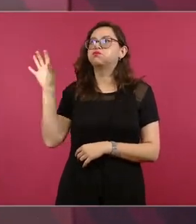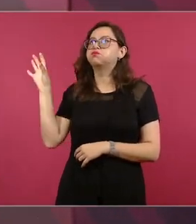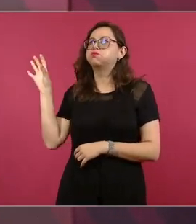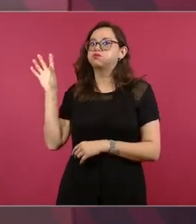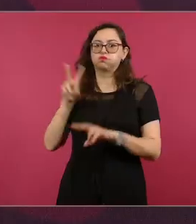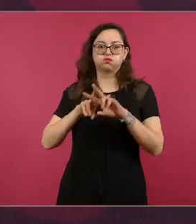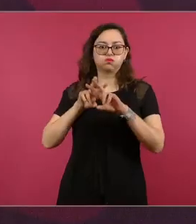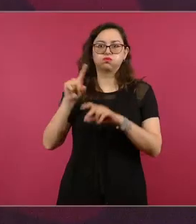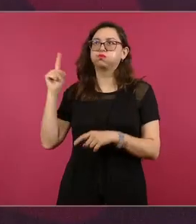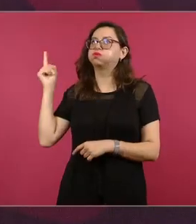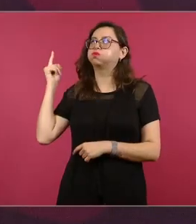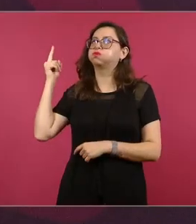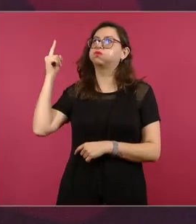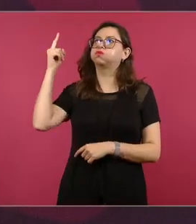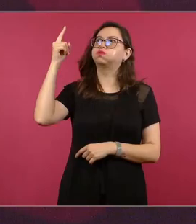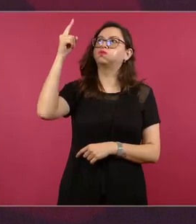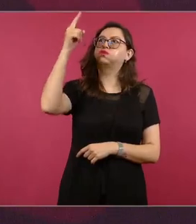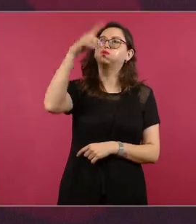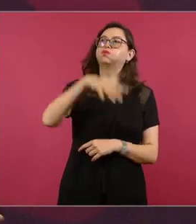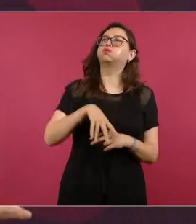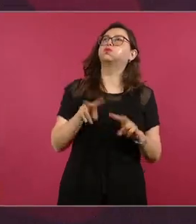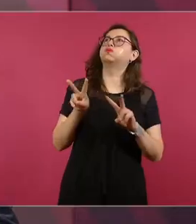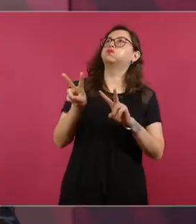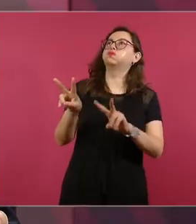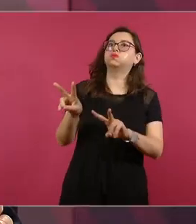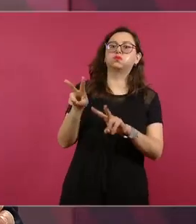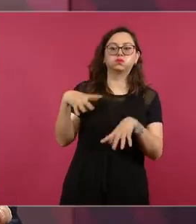y salíamos